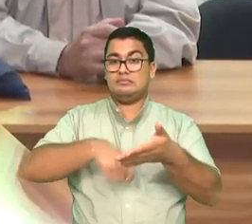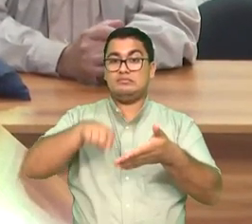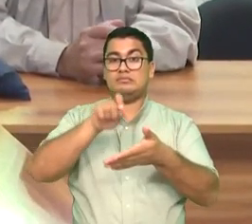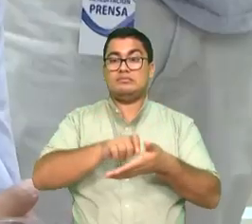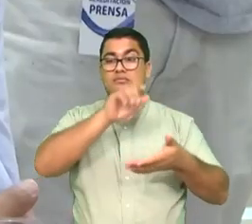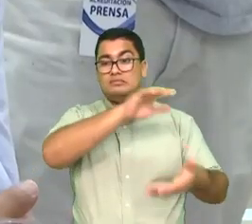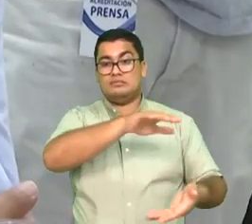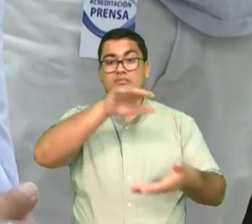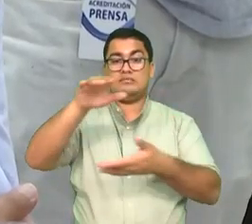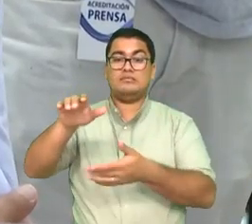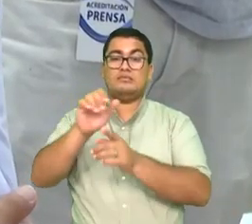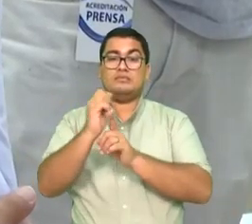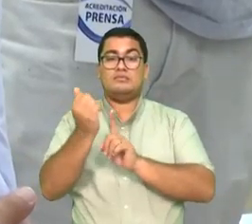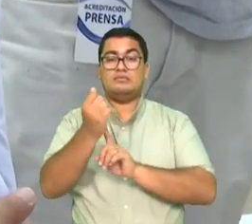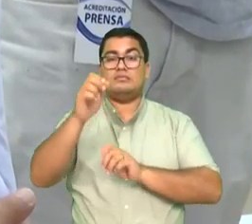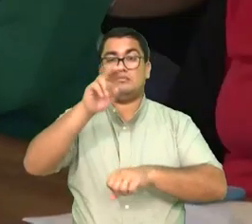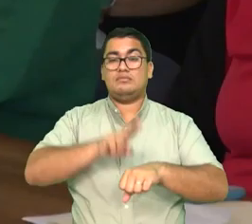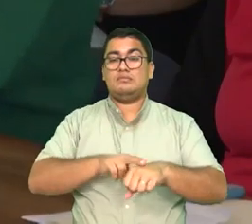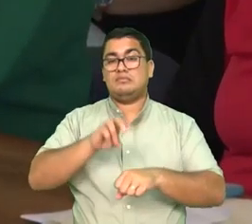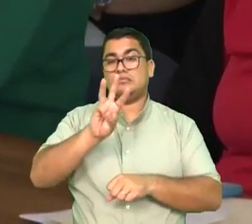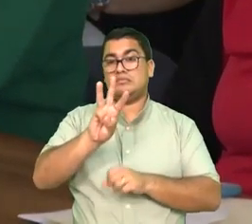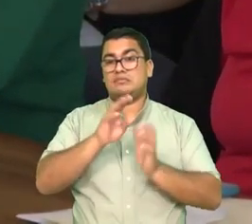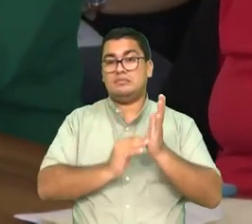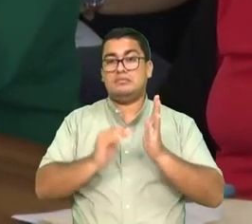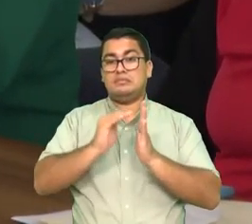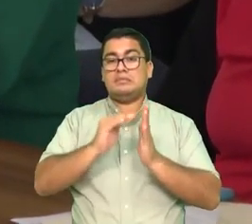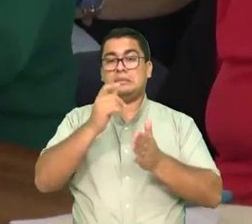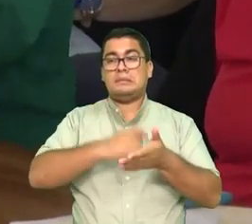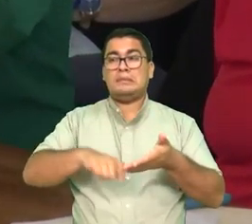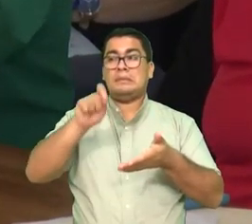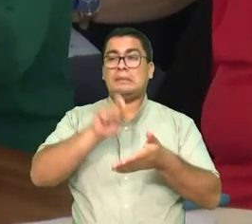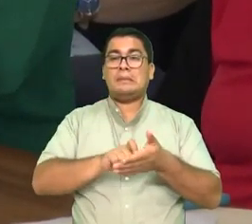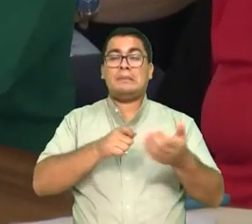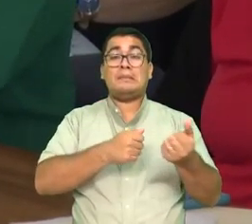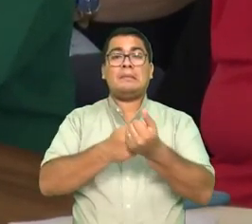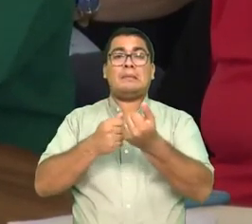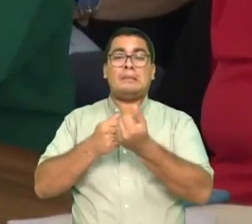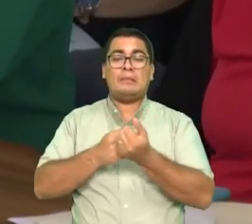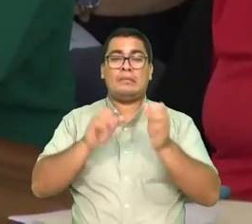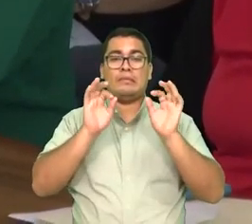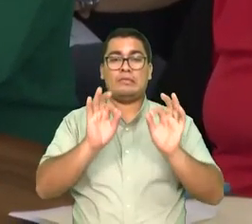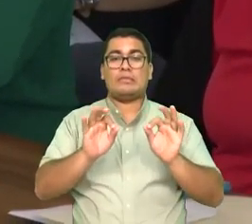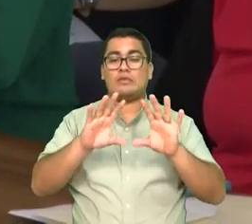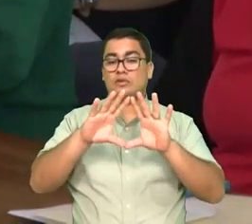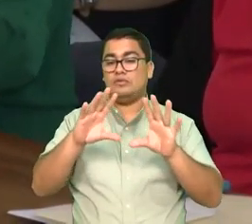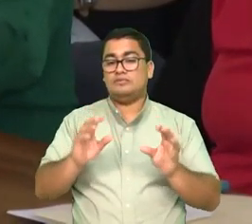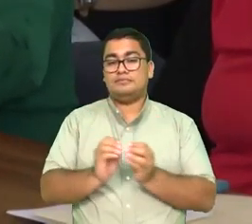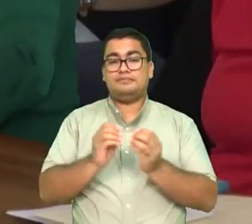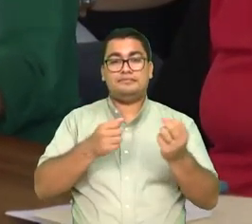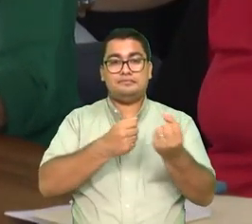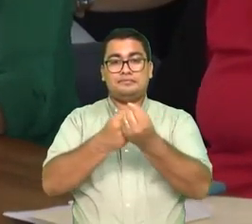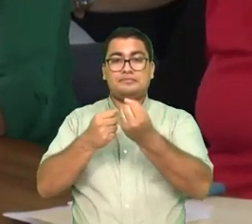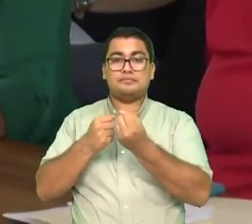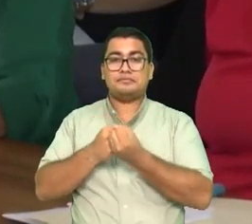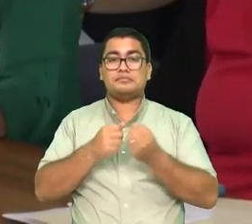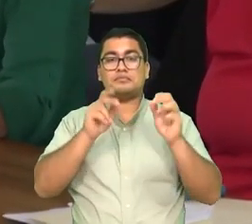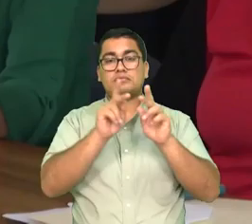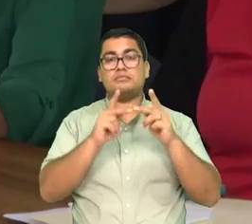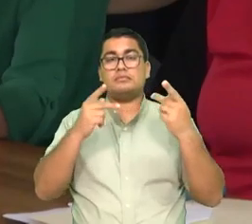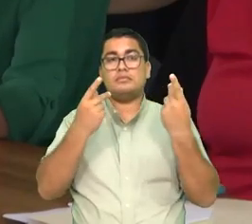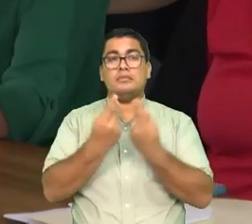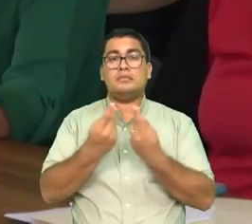legisladores más de 3 millones de firmas respaldando la petición. Es un respaldo total, es un respaldo popular del